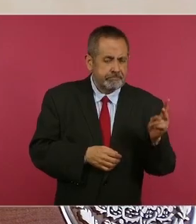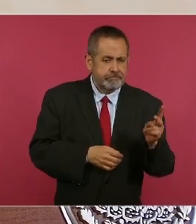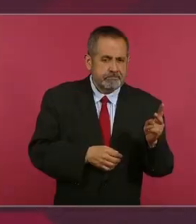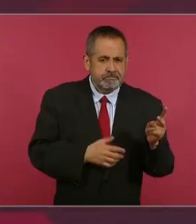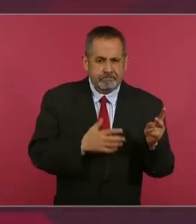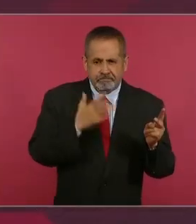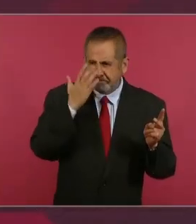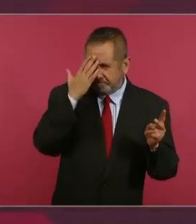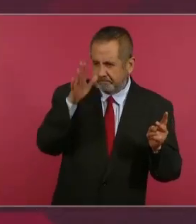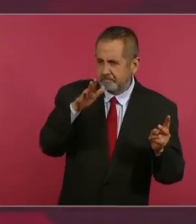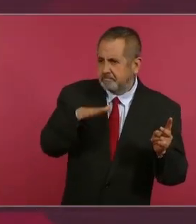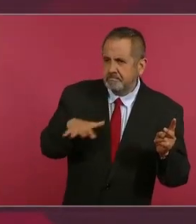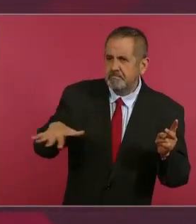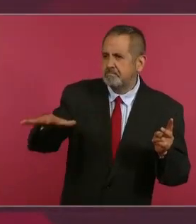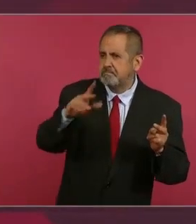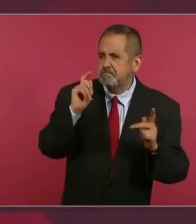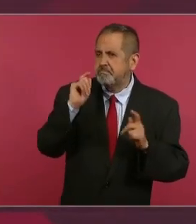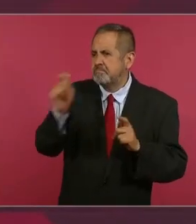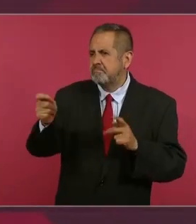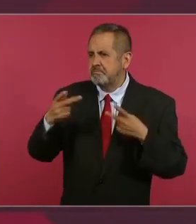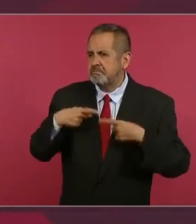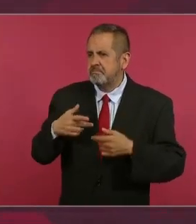desconocer los sentimientos del pueblo,